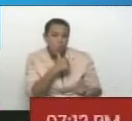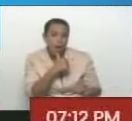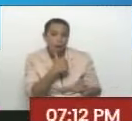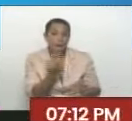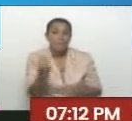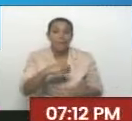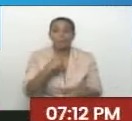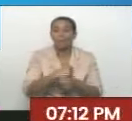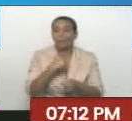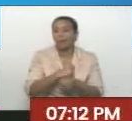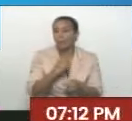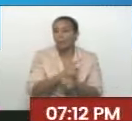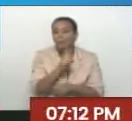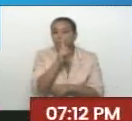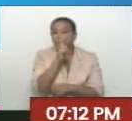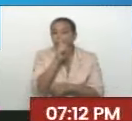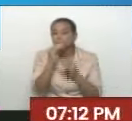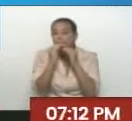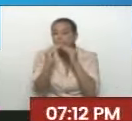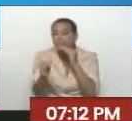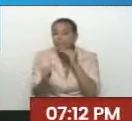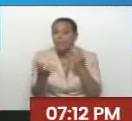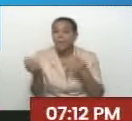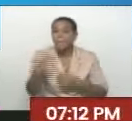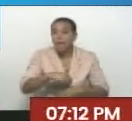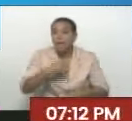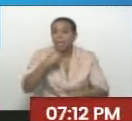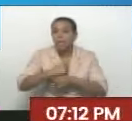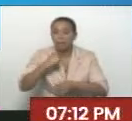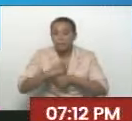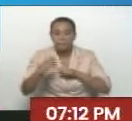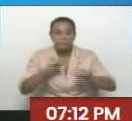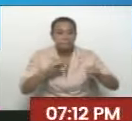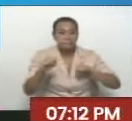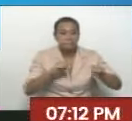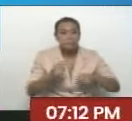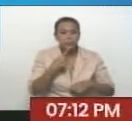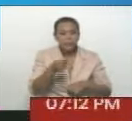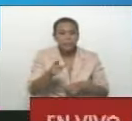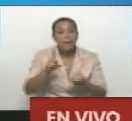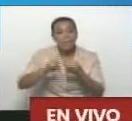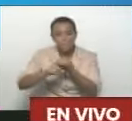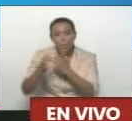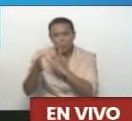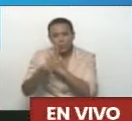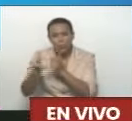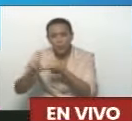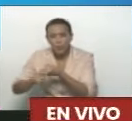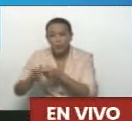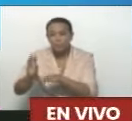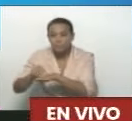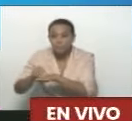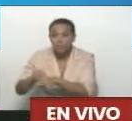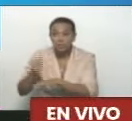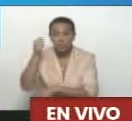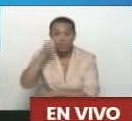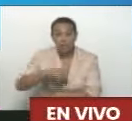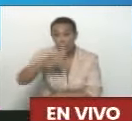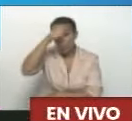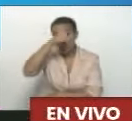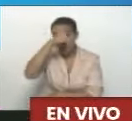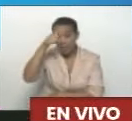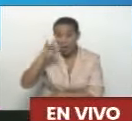trabaja más. Es impresionante. Yo le decía a Silvia, yo sábado,